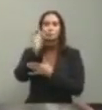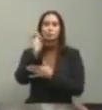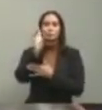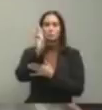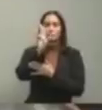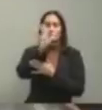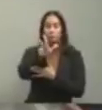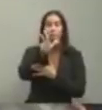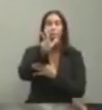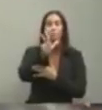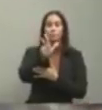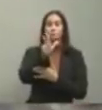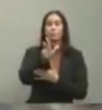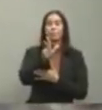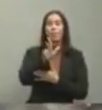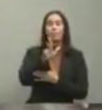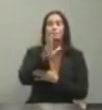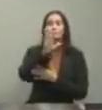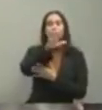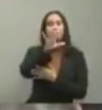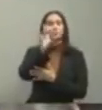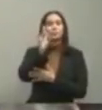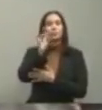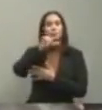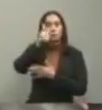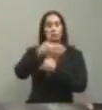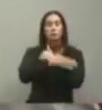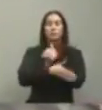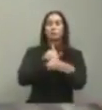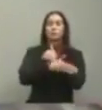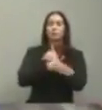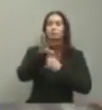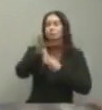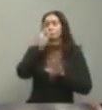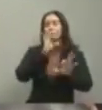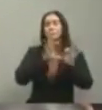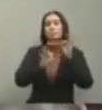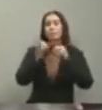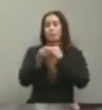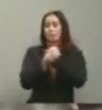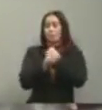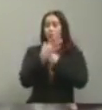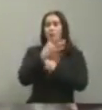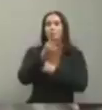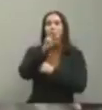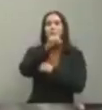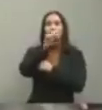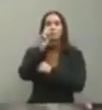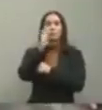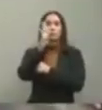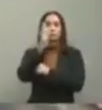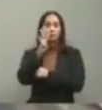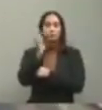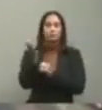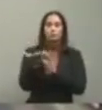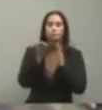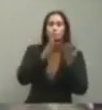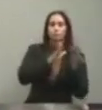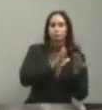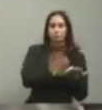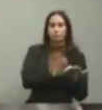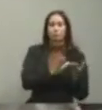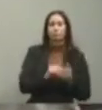casos y en los 58 países donde se ha confirmado coronavirus tenemos 104 muertes lo que el